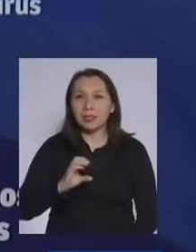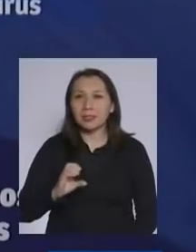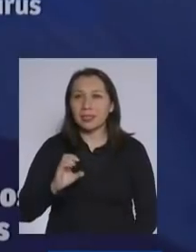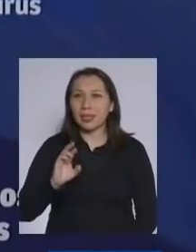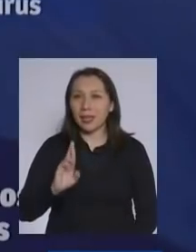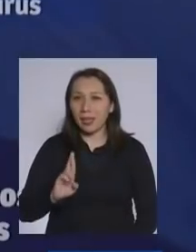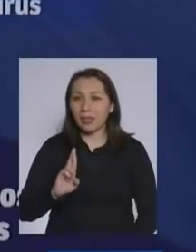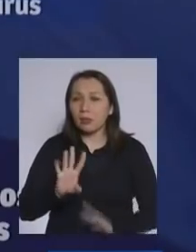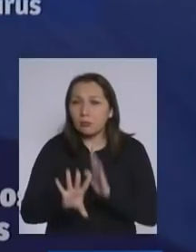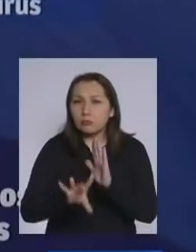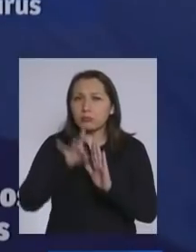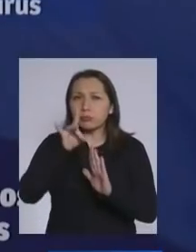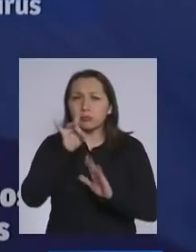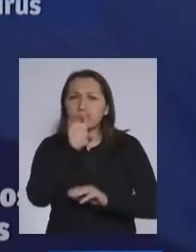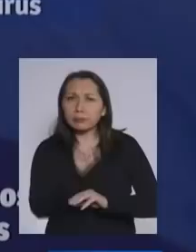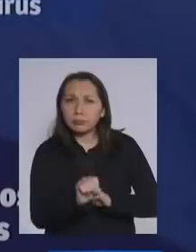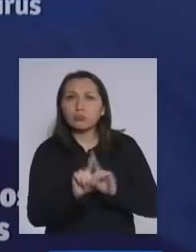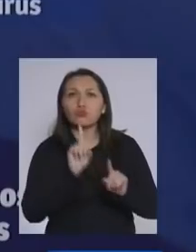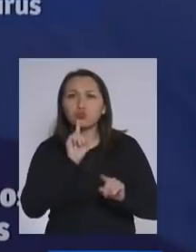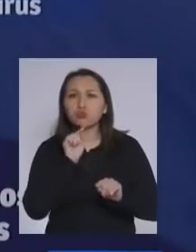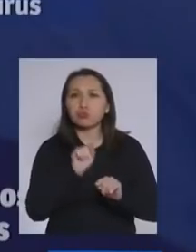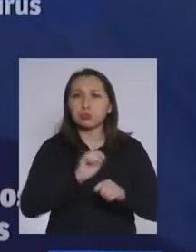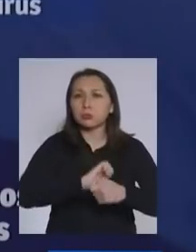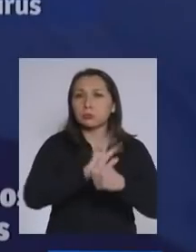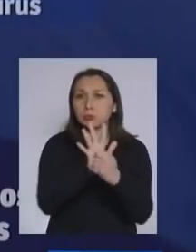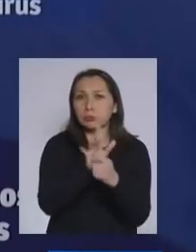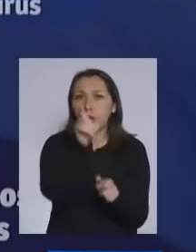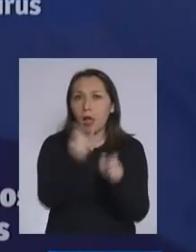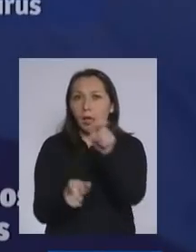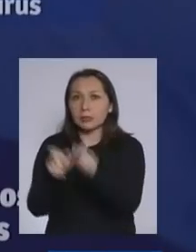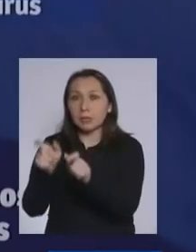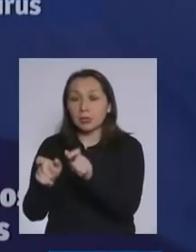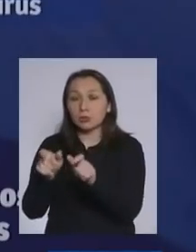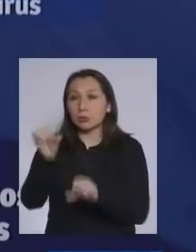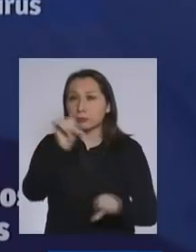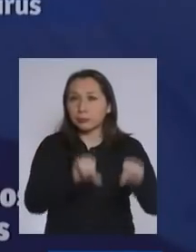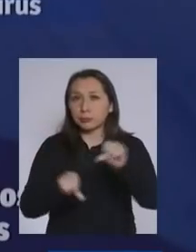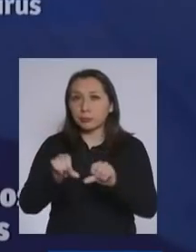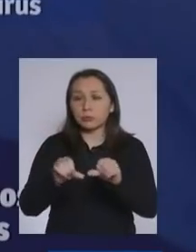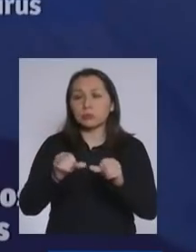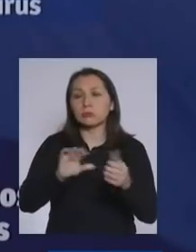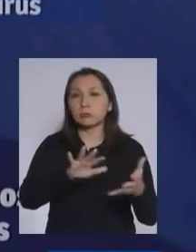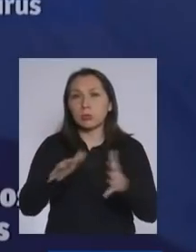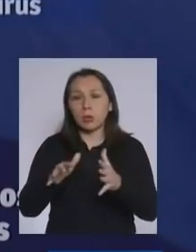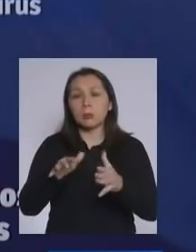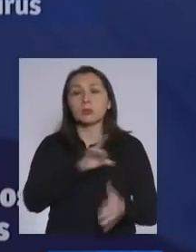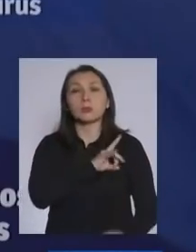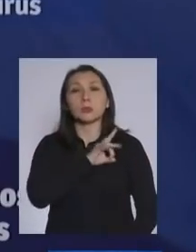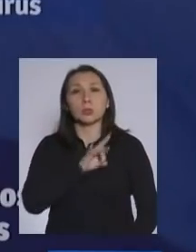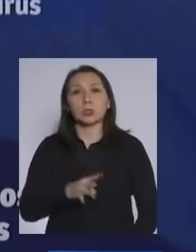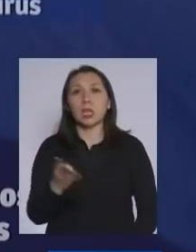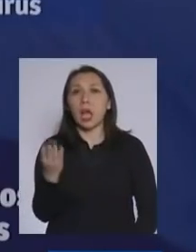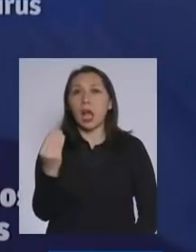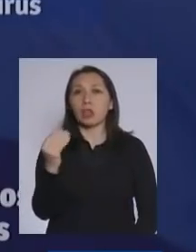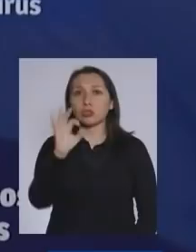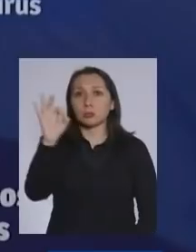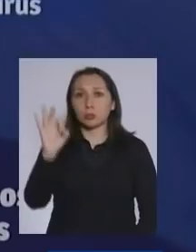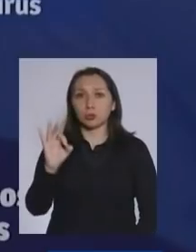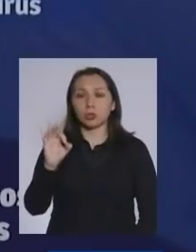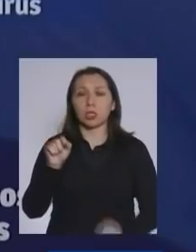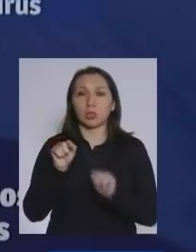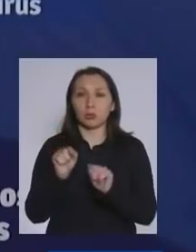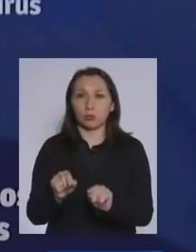permite detectar la presencia del virus en las personas, alcanza un promedio nacional de un 14%.